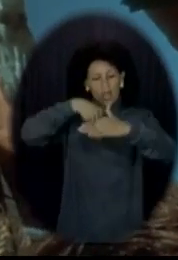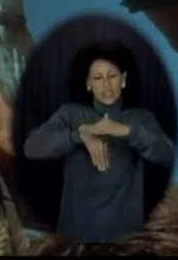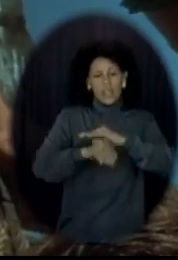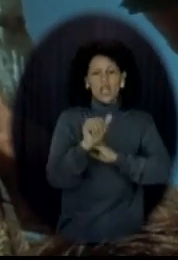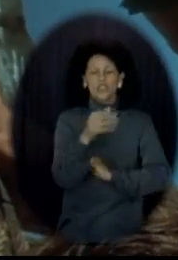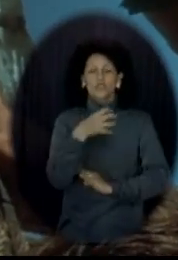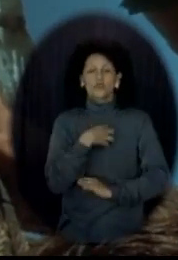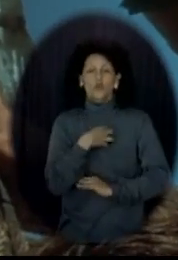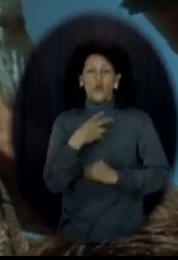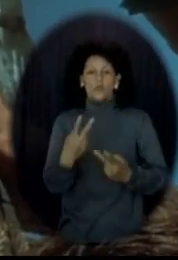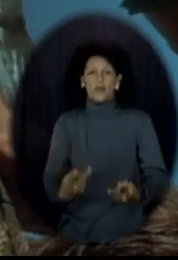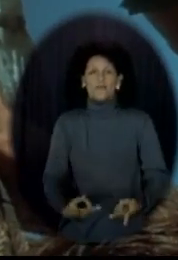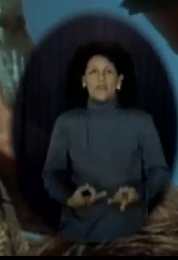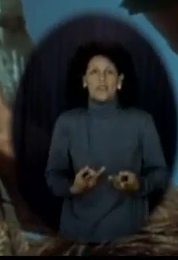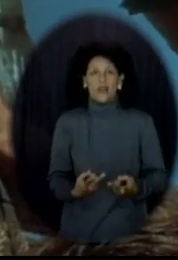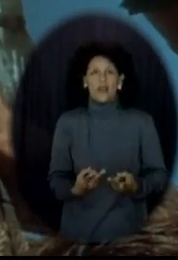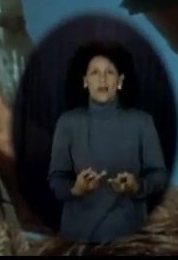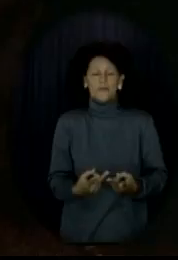vida.